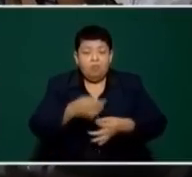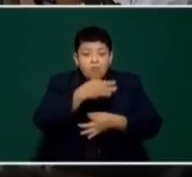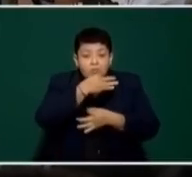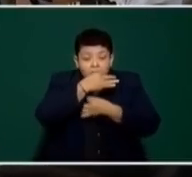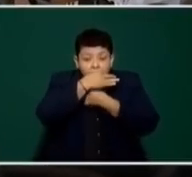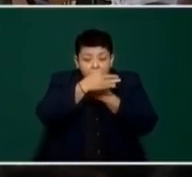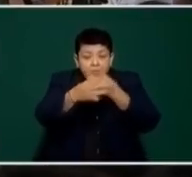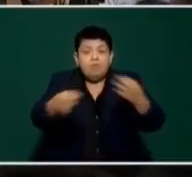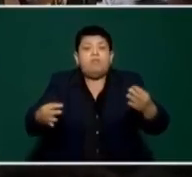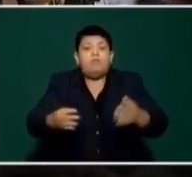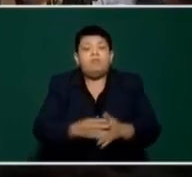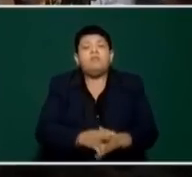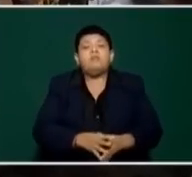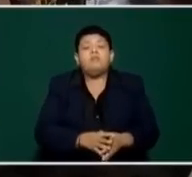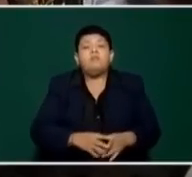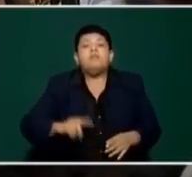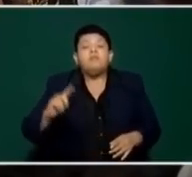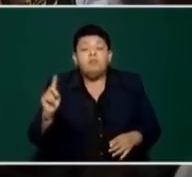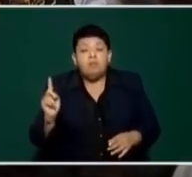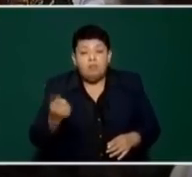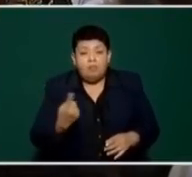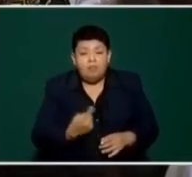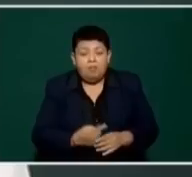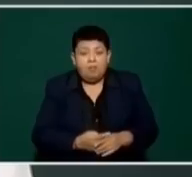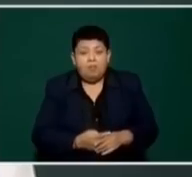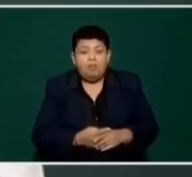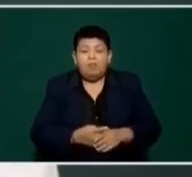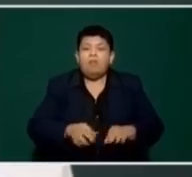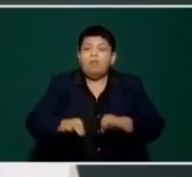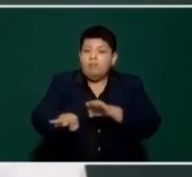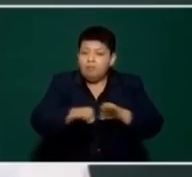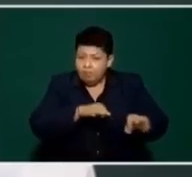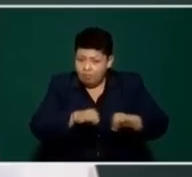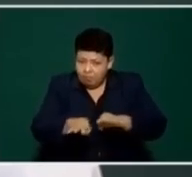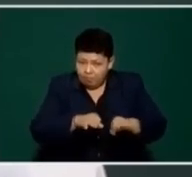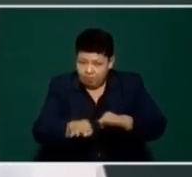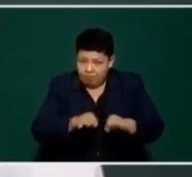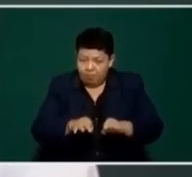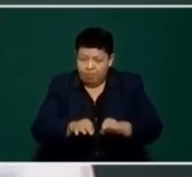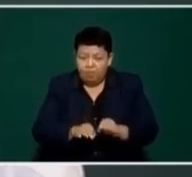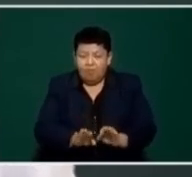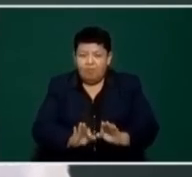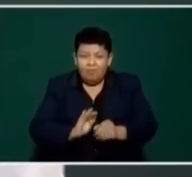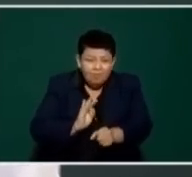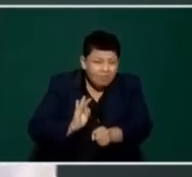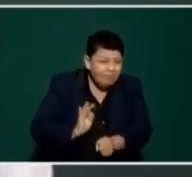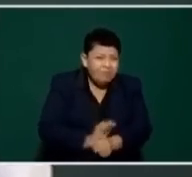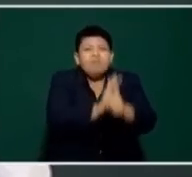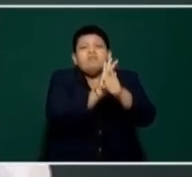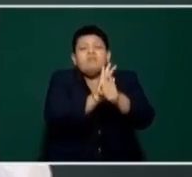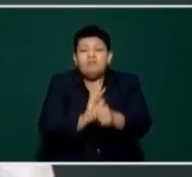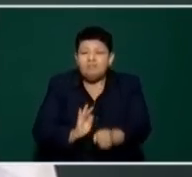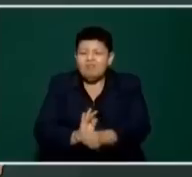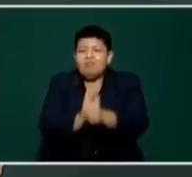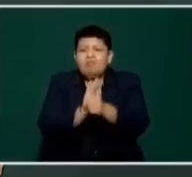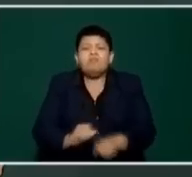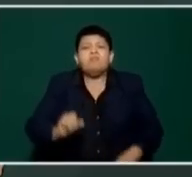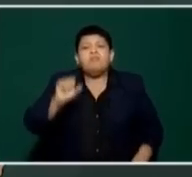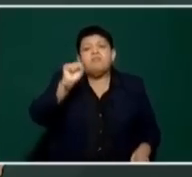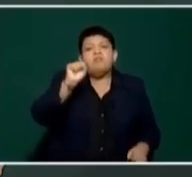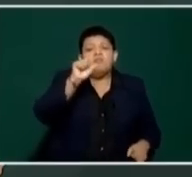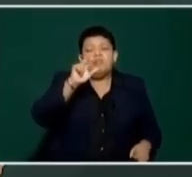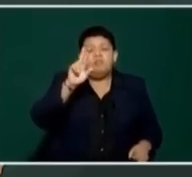es precisamente parte de lo que la estrategia de control del sargazo tiene: empezar con acciones